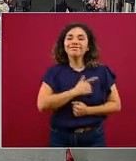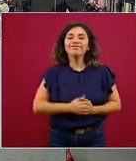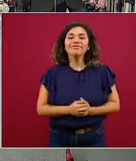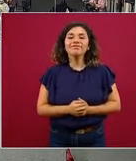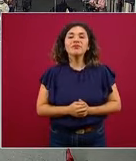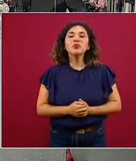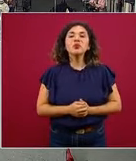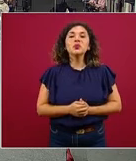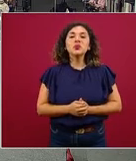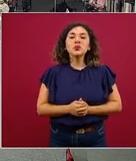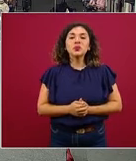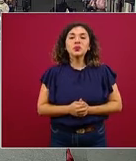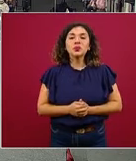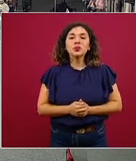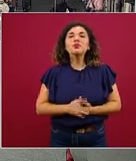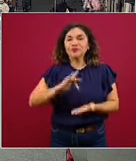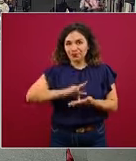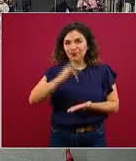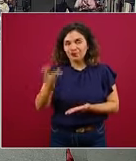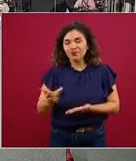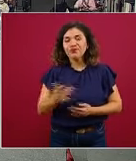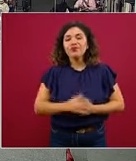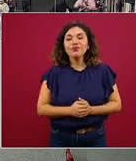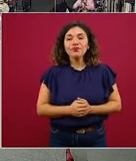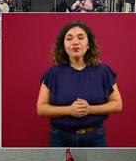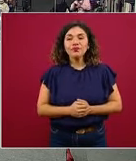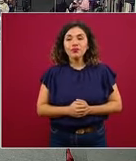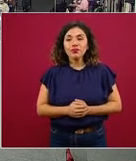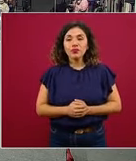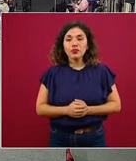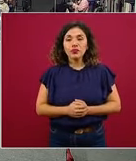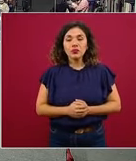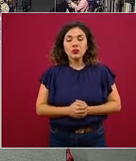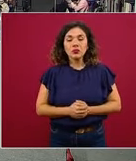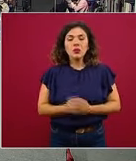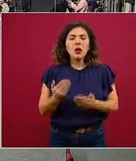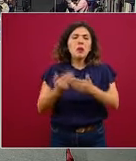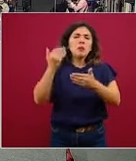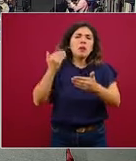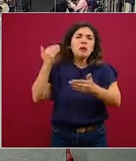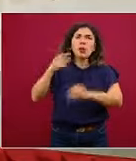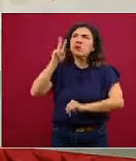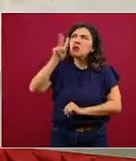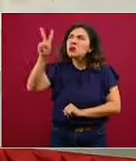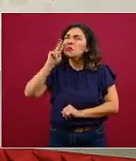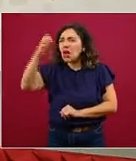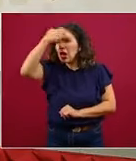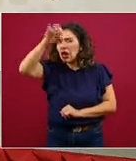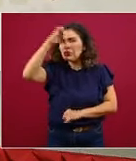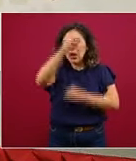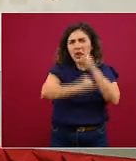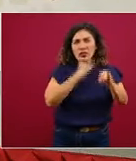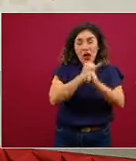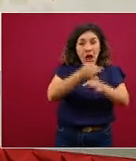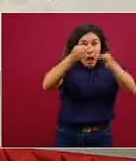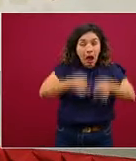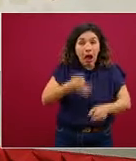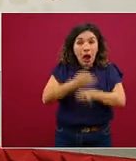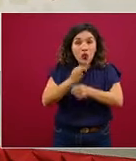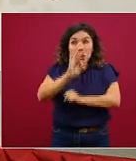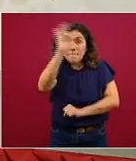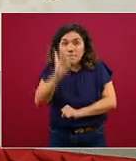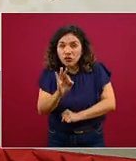doctora. Gracias. Sí, bueno, derivado de experiencias internacionales, no tengo en este momento el porcentaje, sin